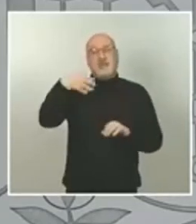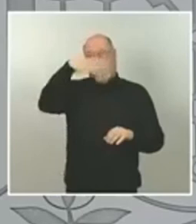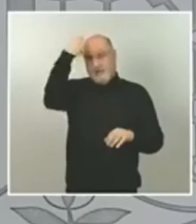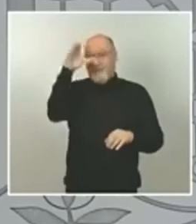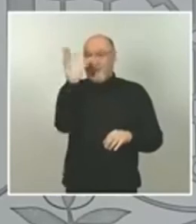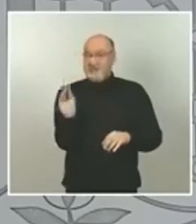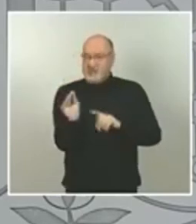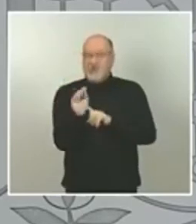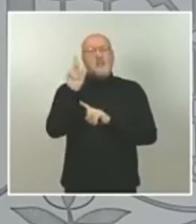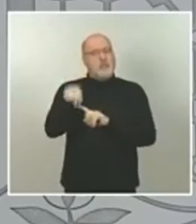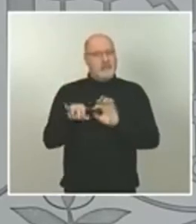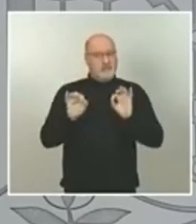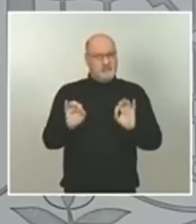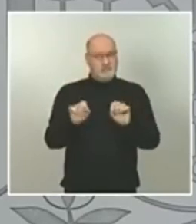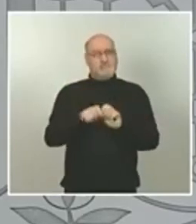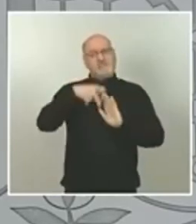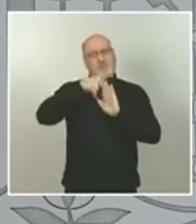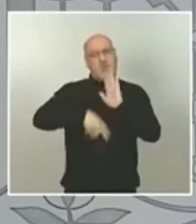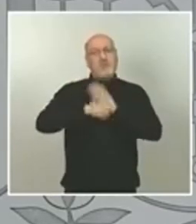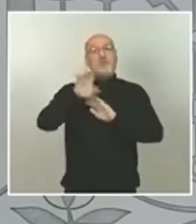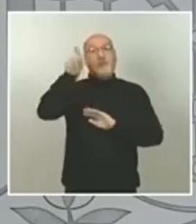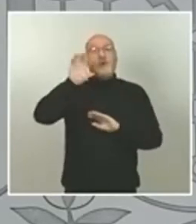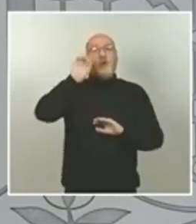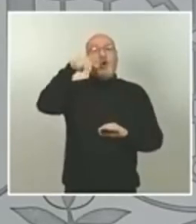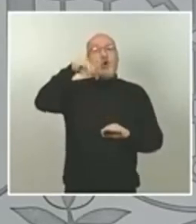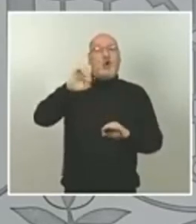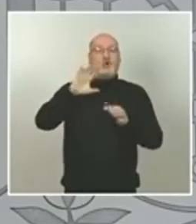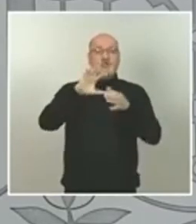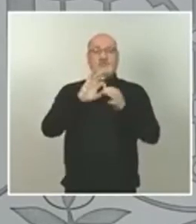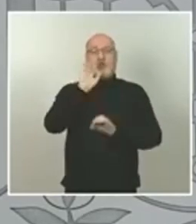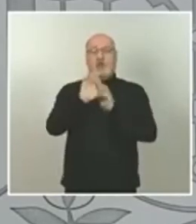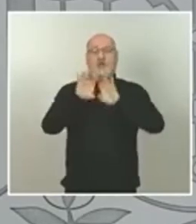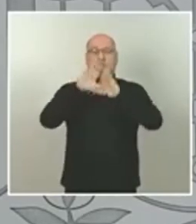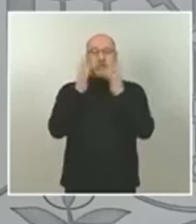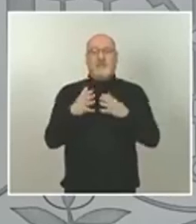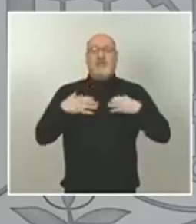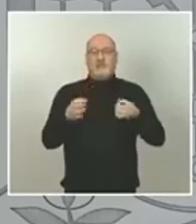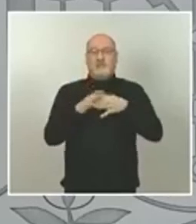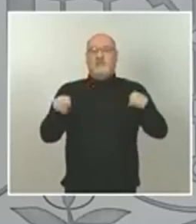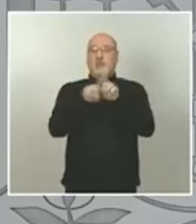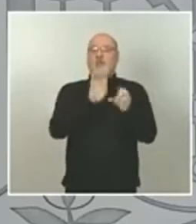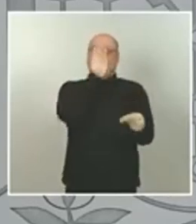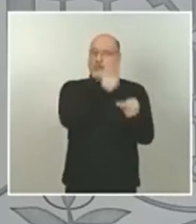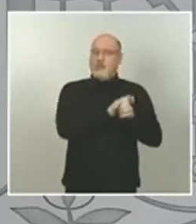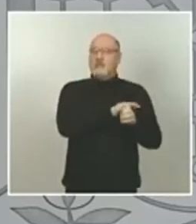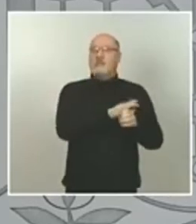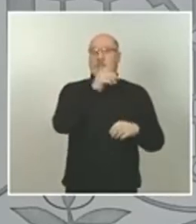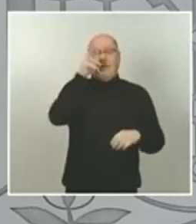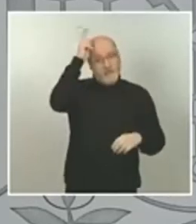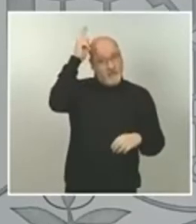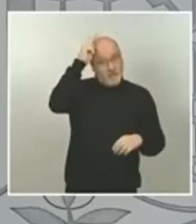este caso también siguiendo el informe de OMS, de la Organización Mundial de la Salud, a Perú, aparte de Brasil, a Perú y a